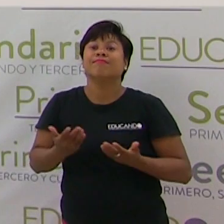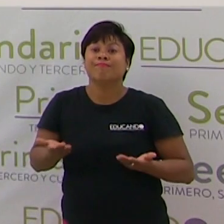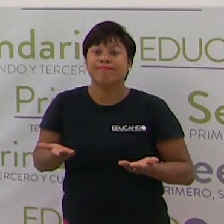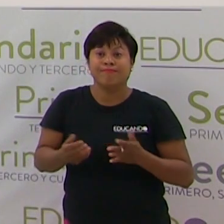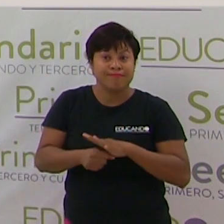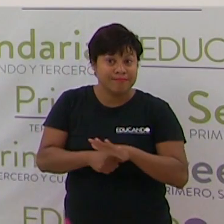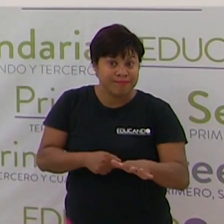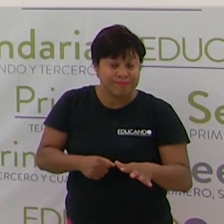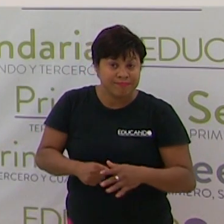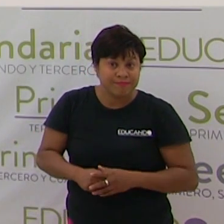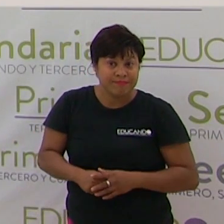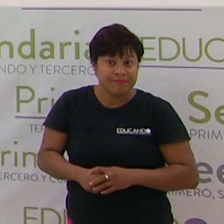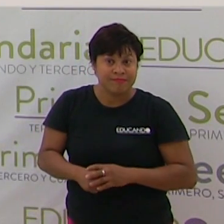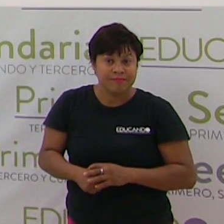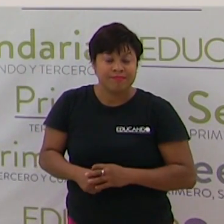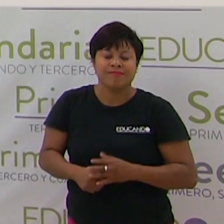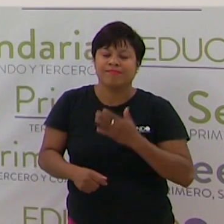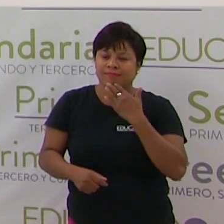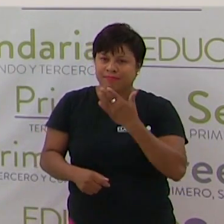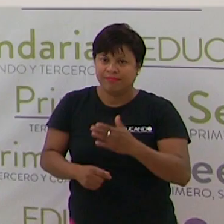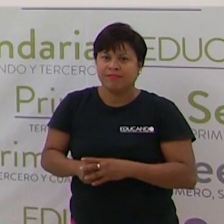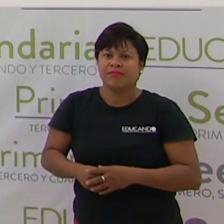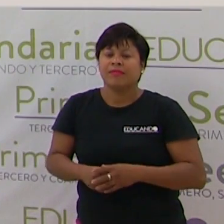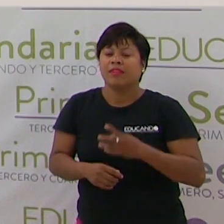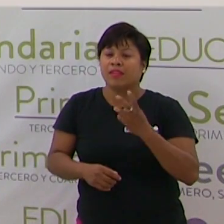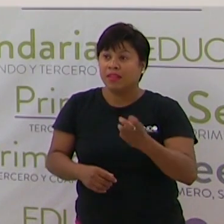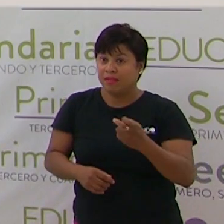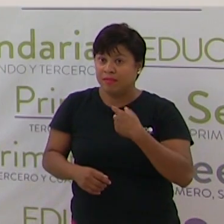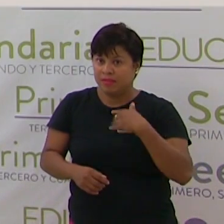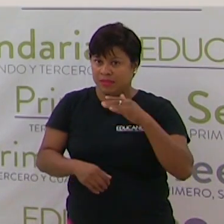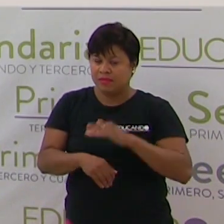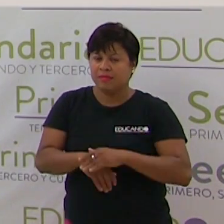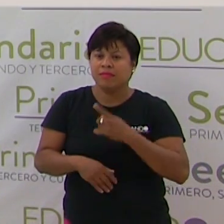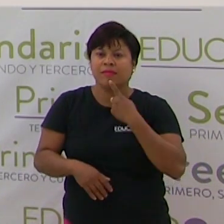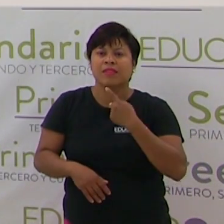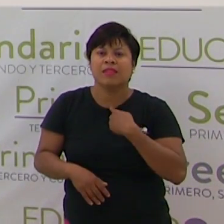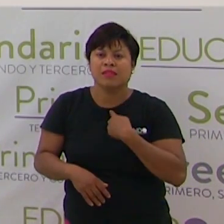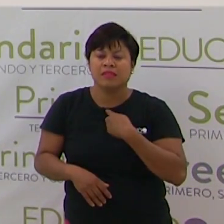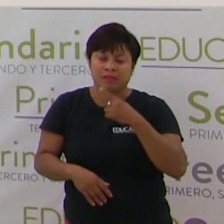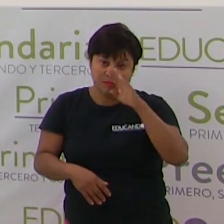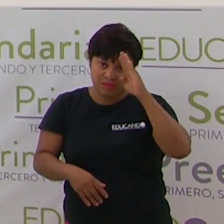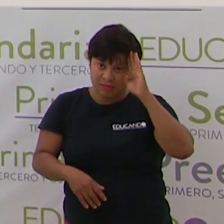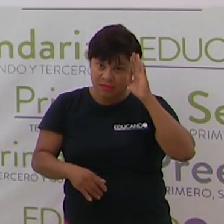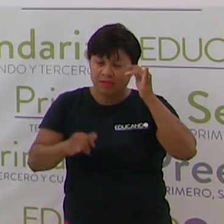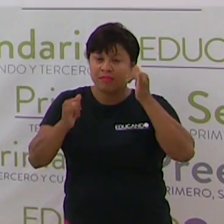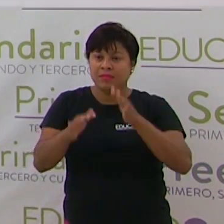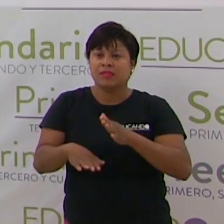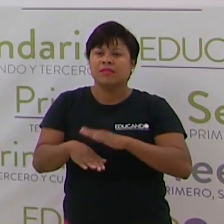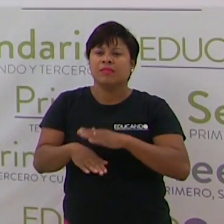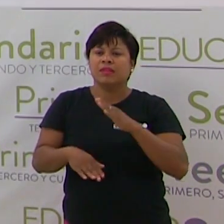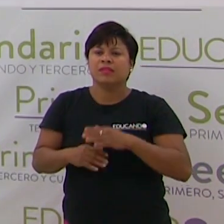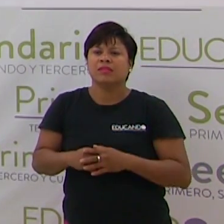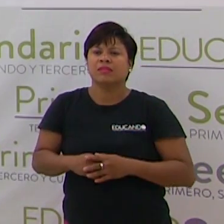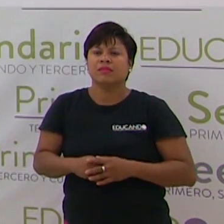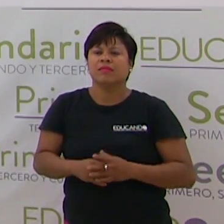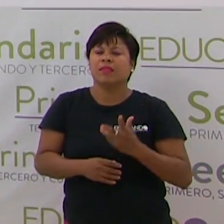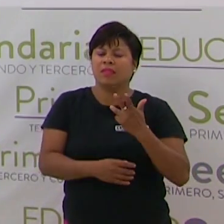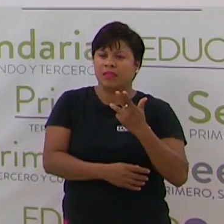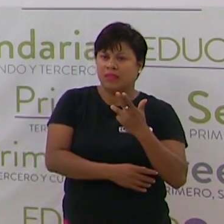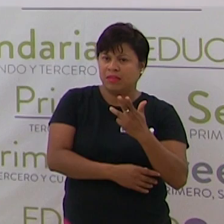A ver. Bien, aquí mis amigos me dicen que creen que pesa más